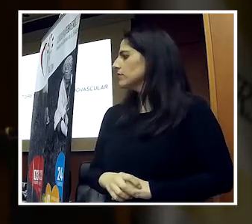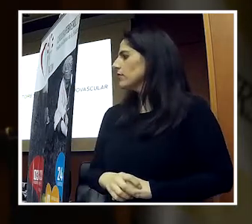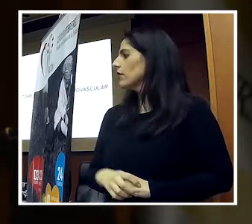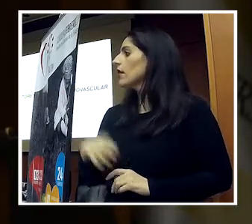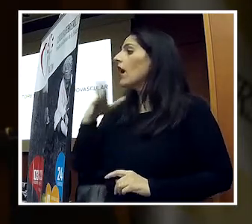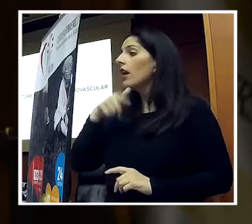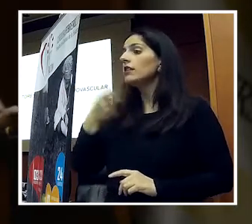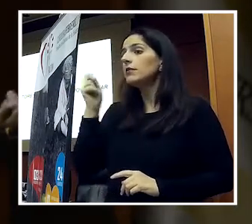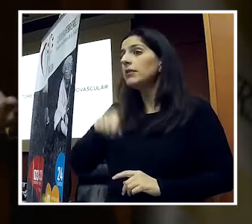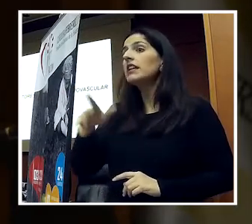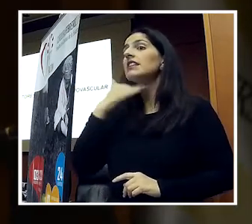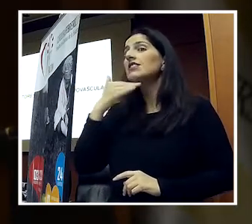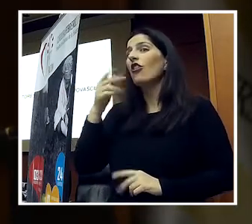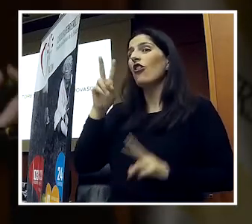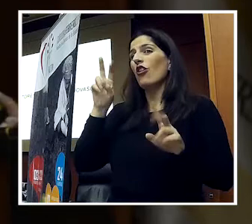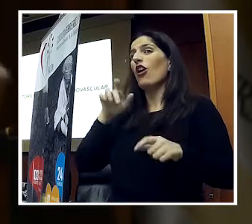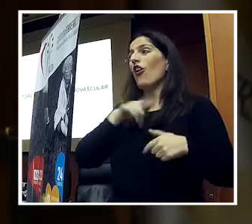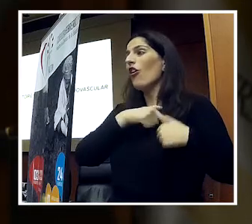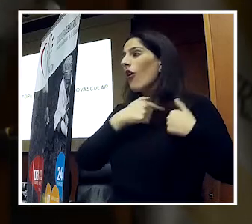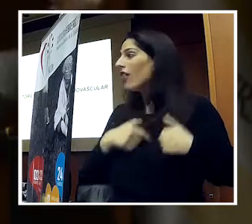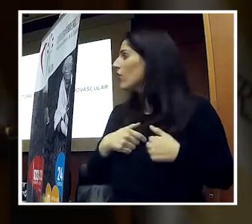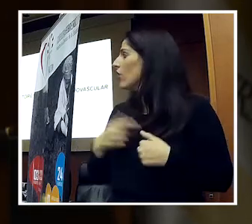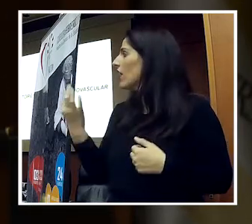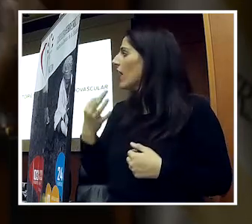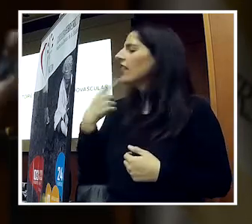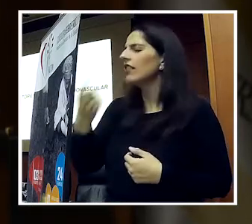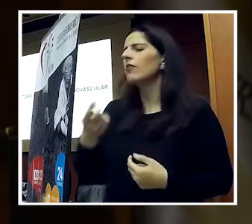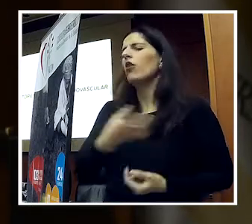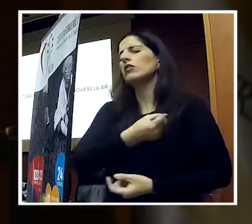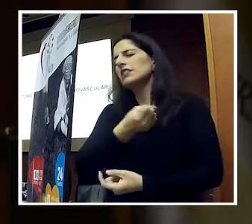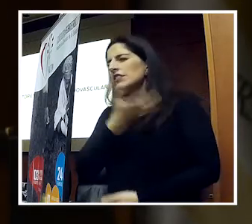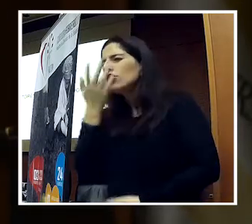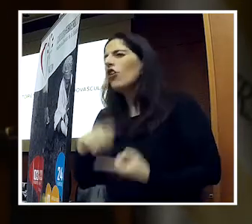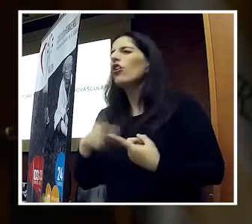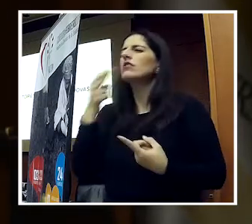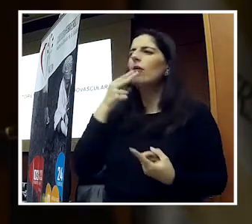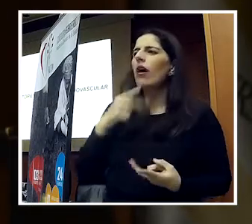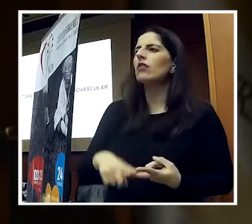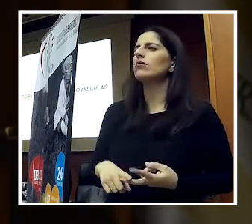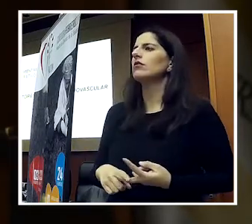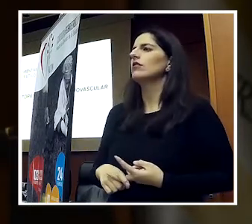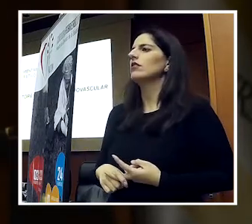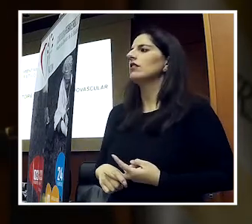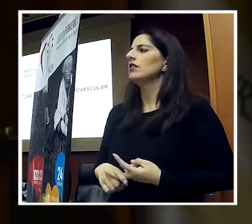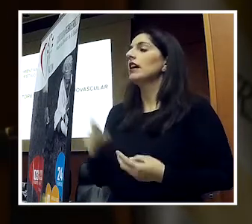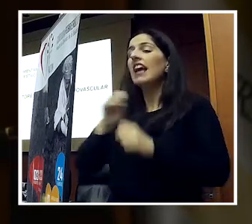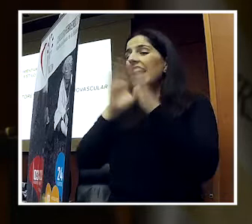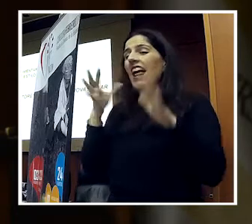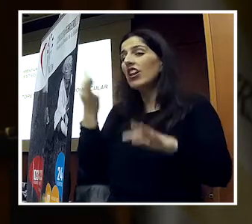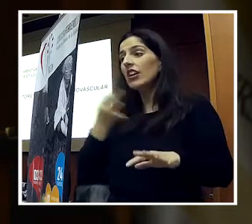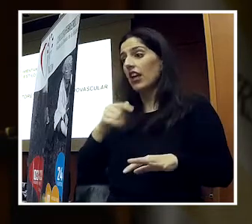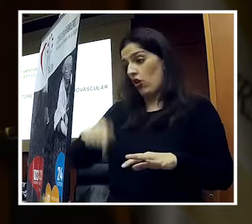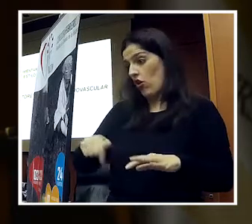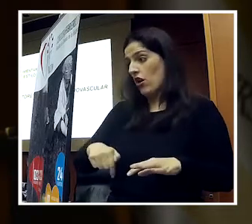Y cuando hablamos de factores de riesgo cardiovascular, ¿a qué nos referimos? Ya lo hemos dicho, hipertensión, el tabaco, etcétera, etcétera, ¿no? Está clarísimo que lo que venimos a hablar